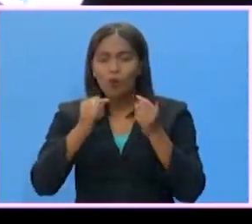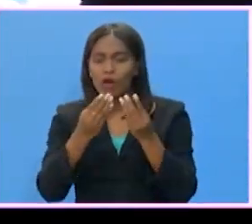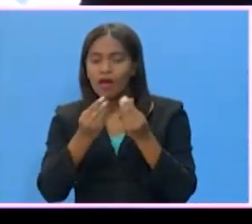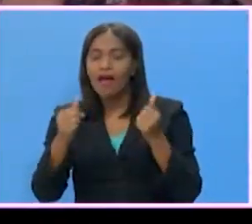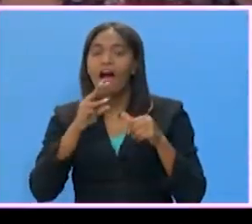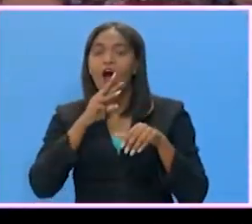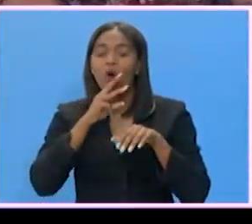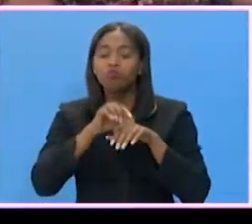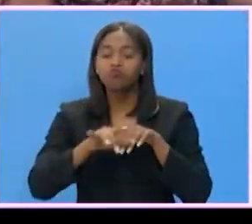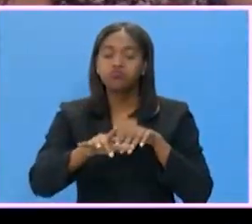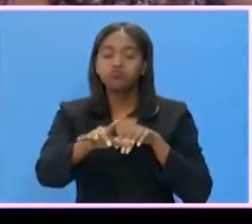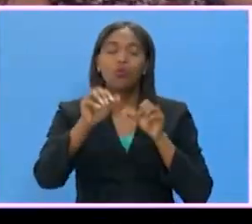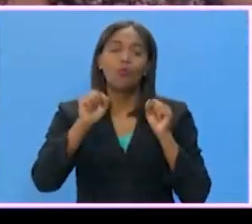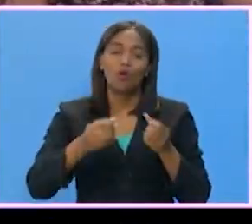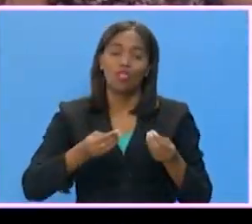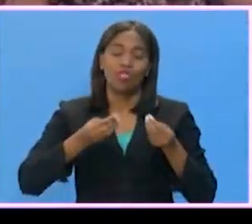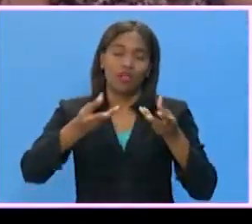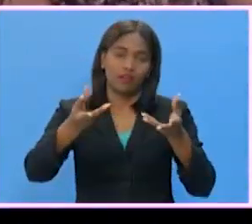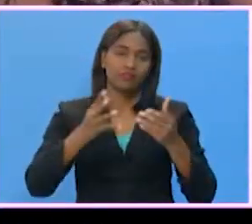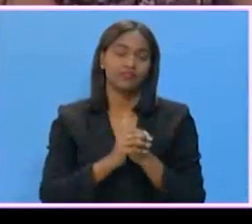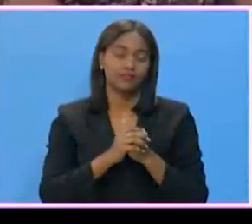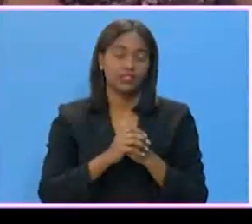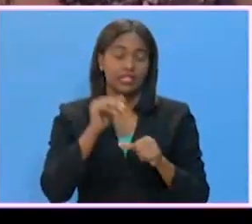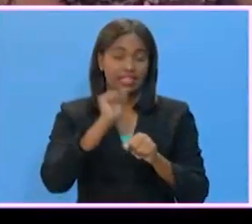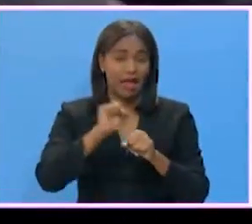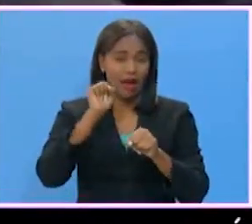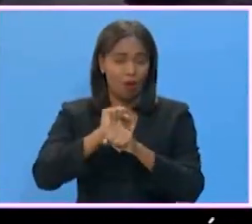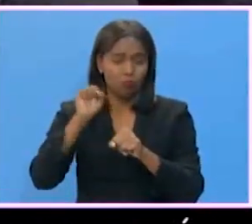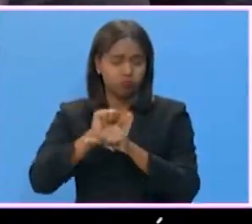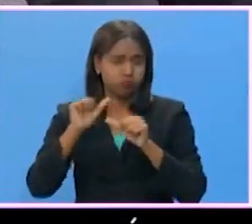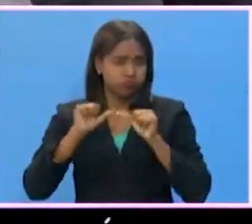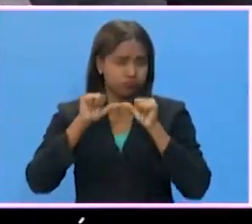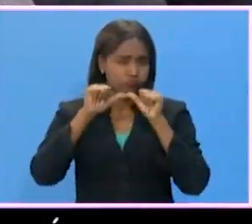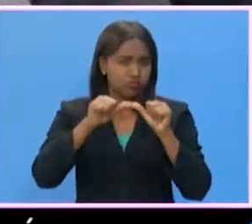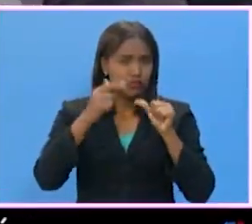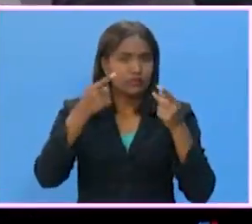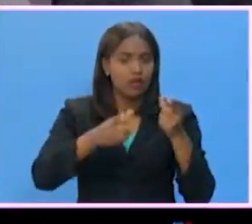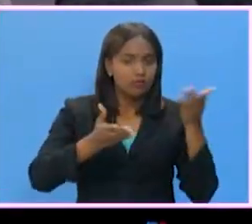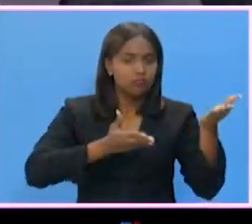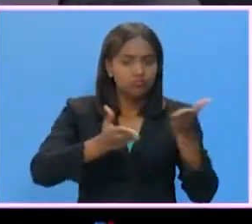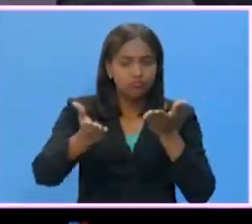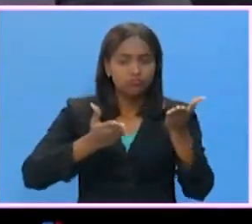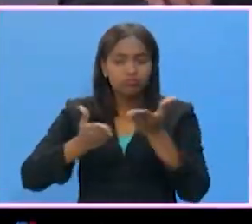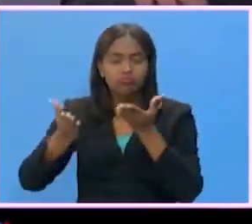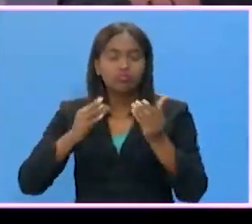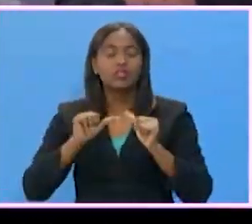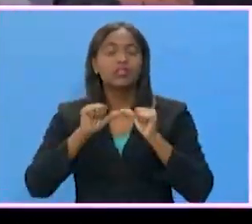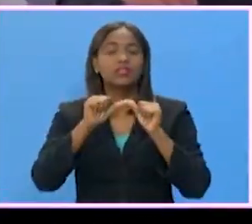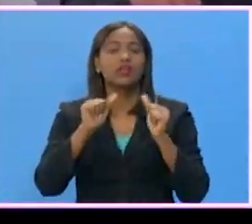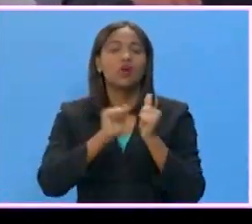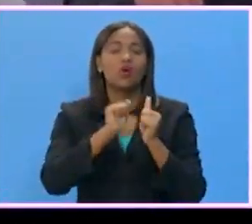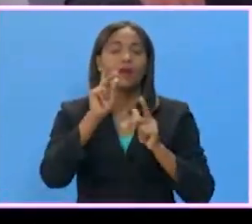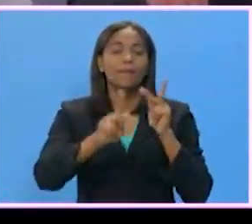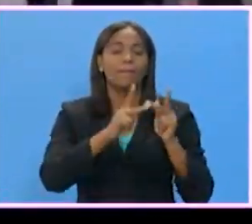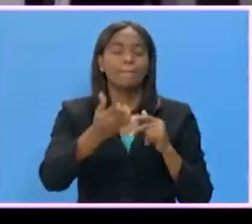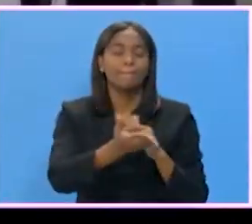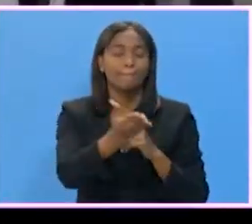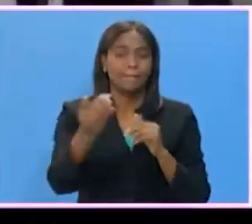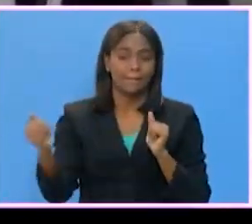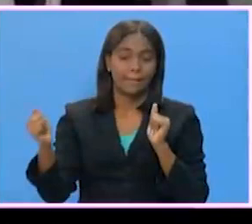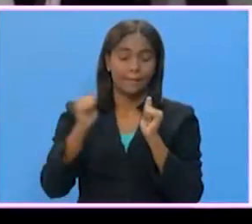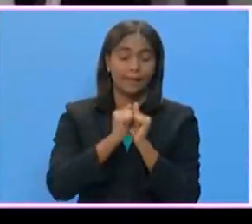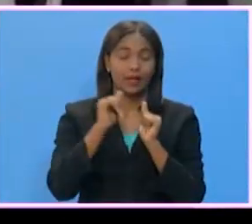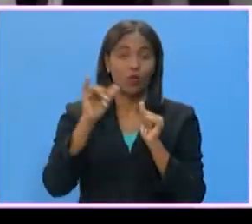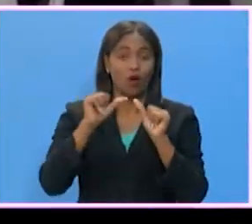drenaje fluvial. Durante estas jornadas de trabajo se realizaron conversatorios de manera directa con los ciudadanos y se